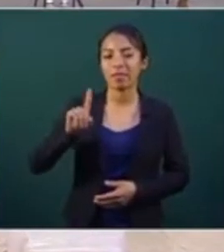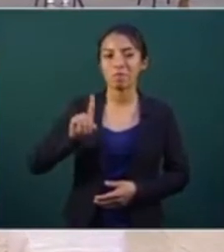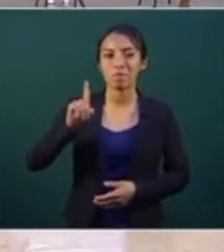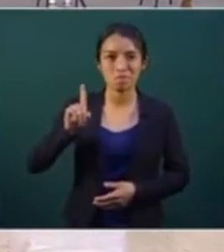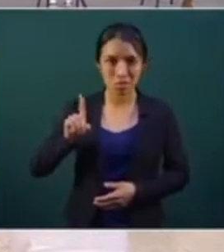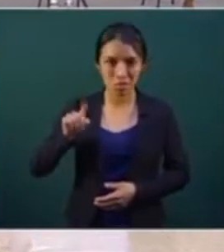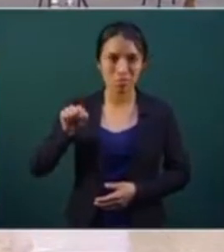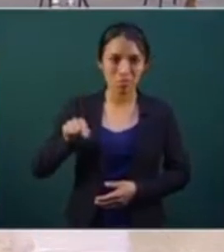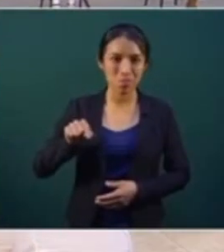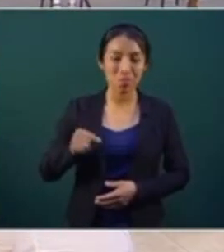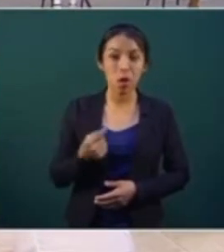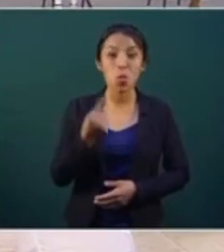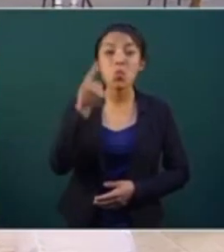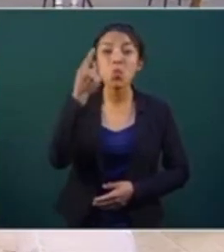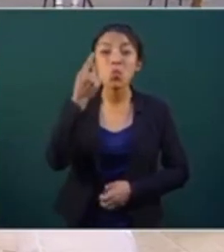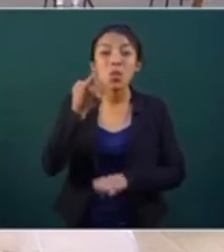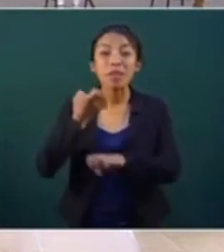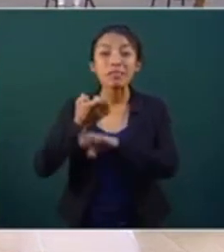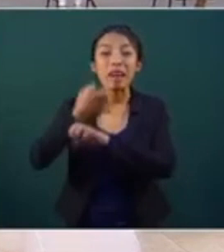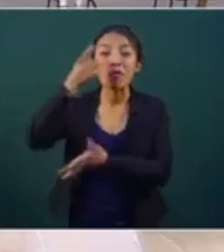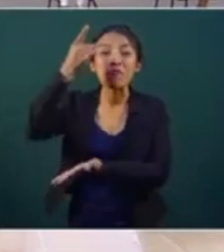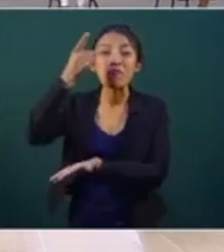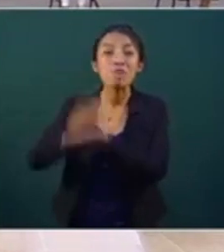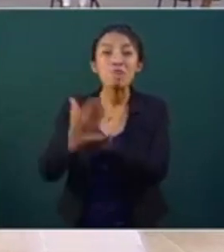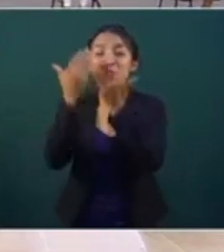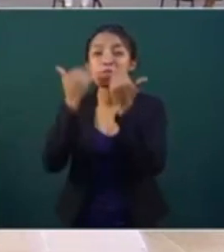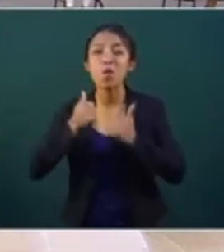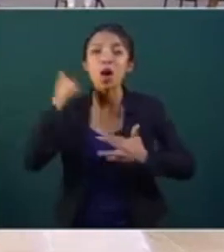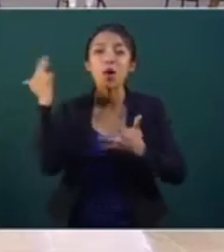un estado nada más sin homicidio. Y se pensaría que